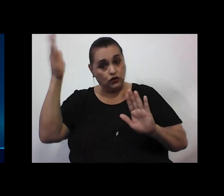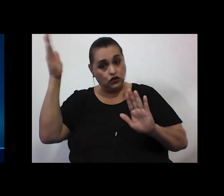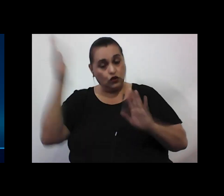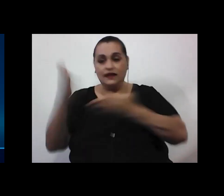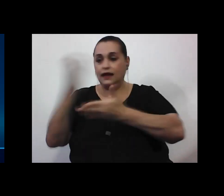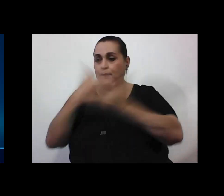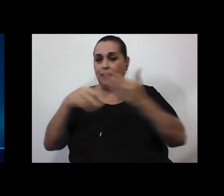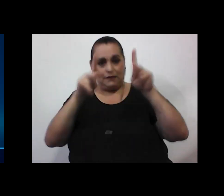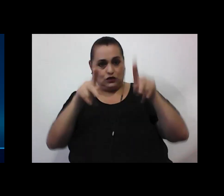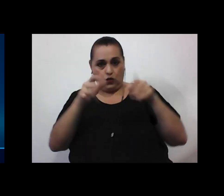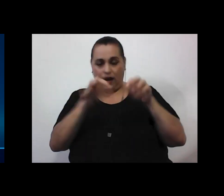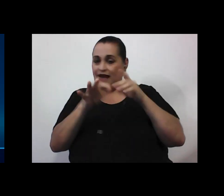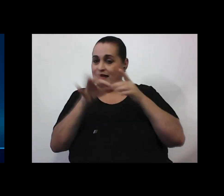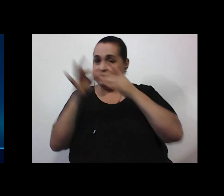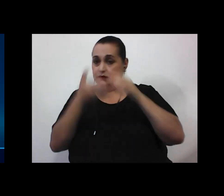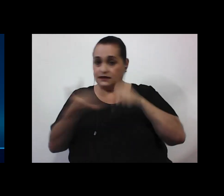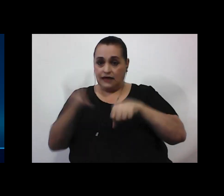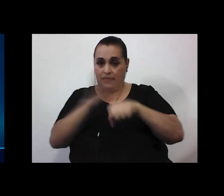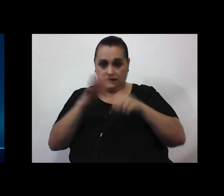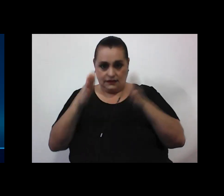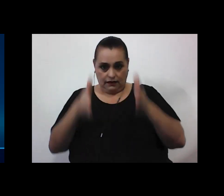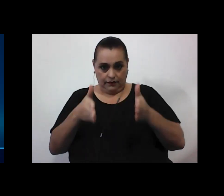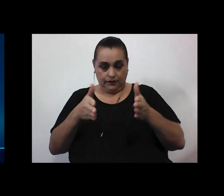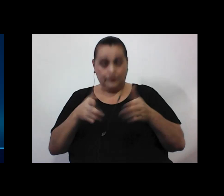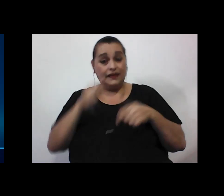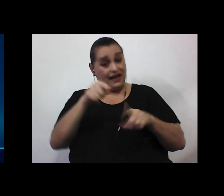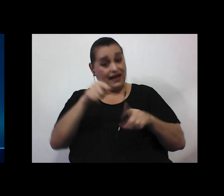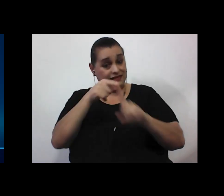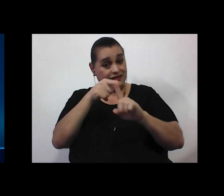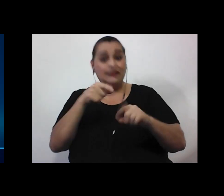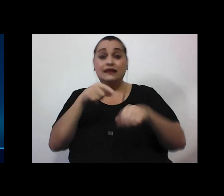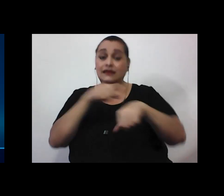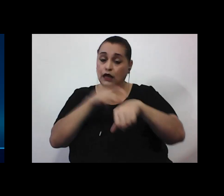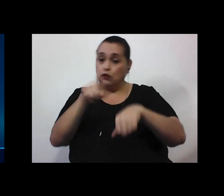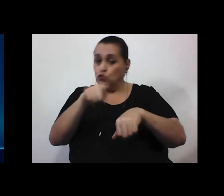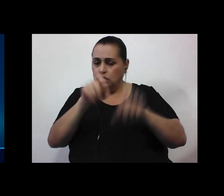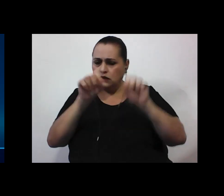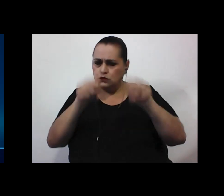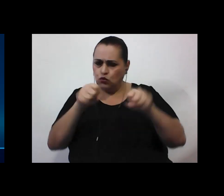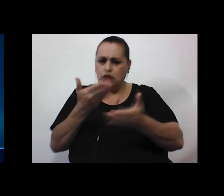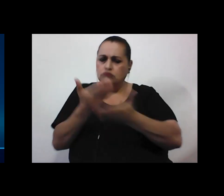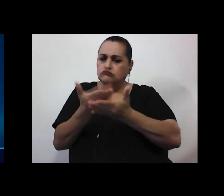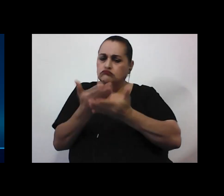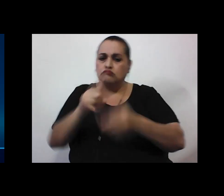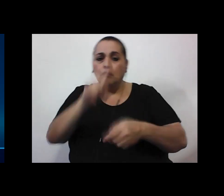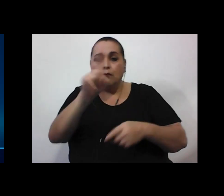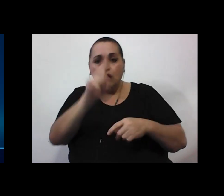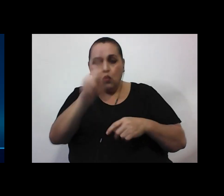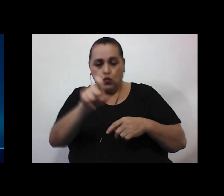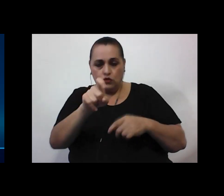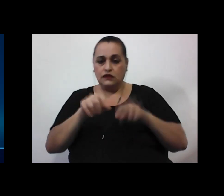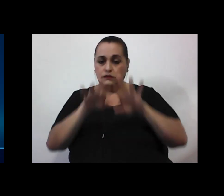persona especialista, durante el cual ustedes pueden también plantear sus preguntas por